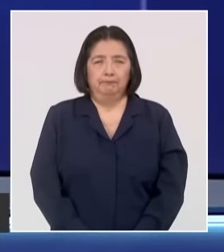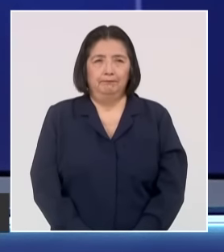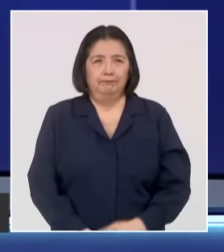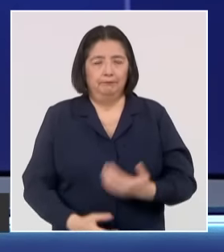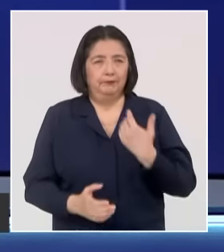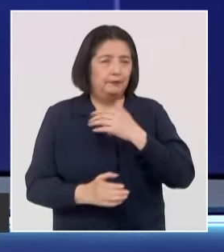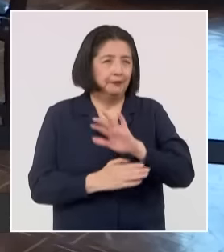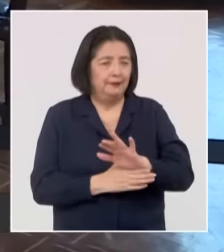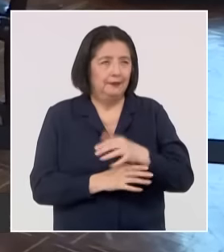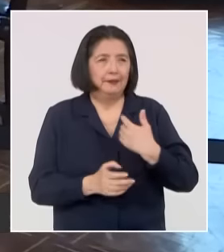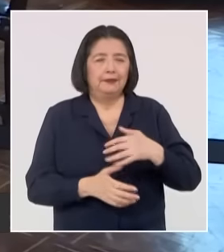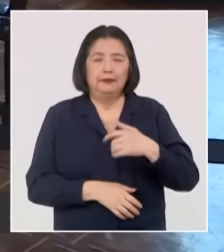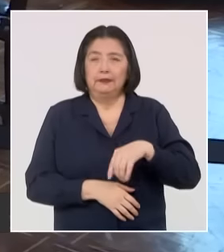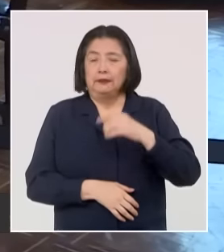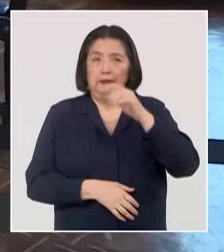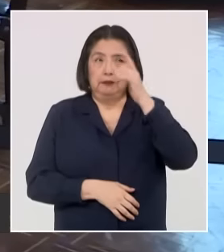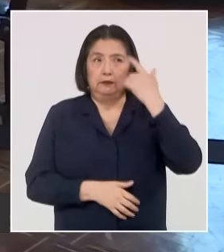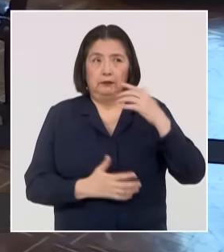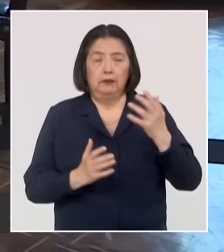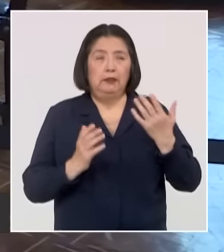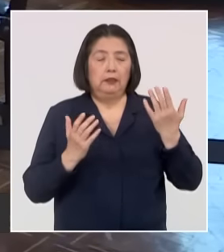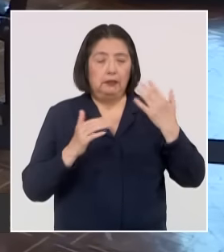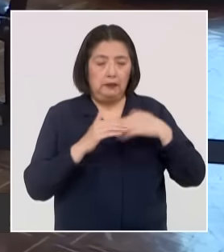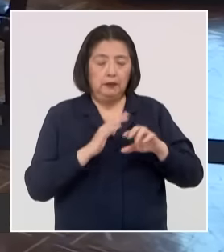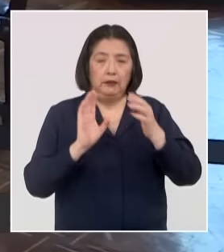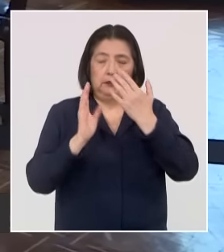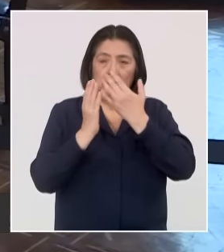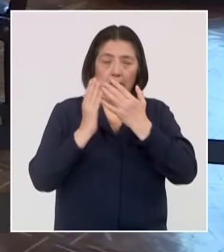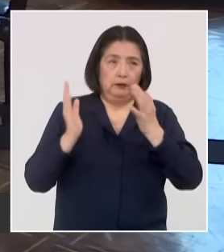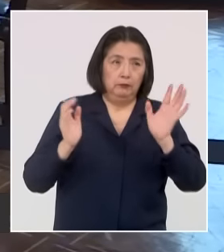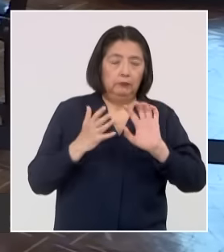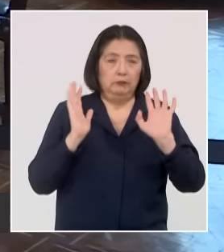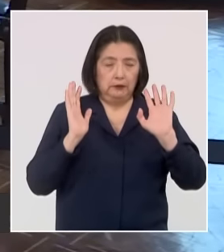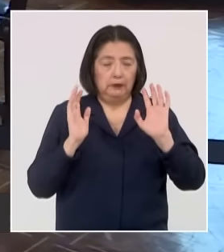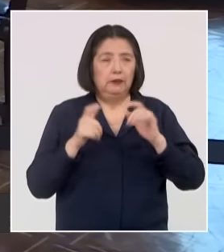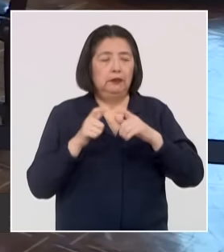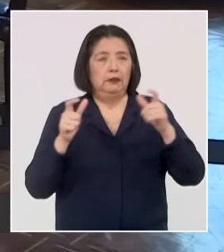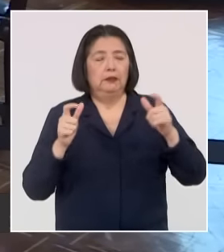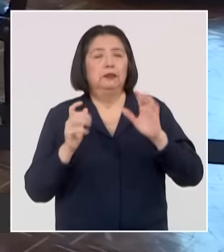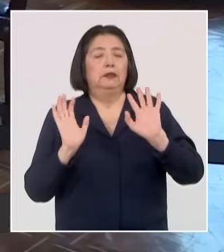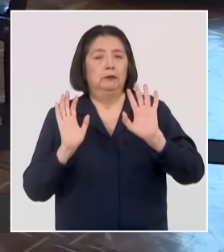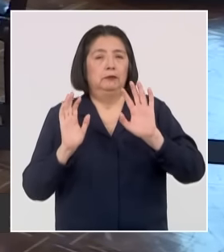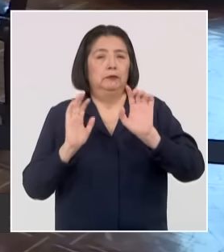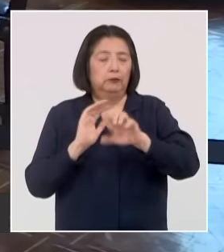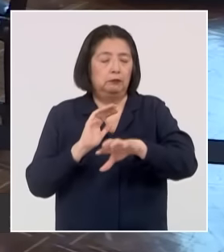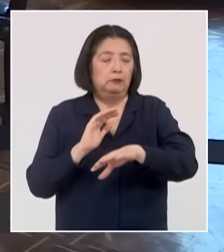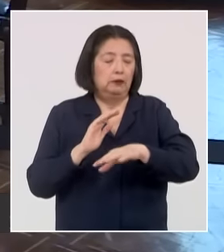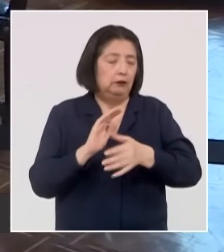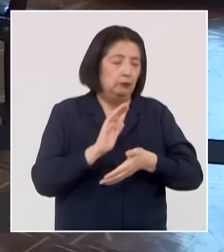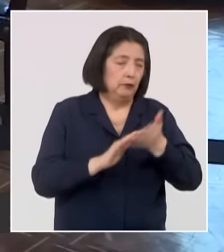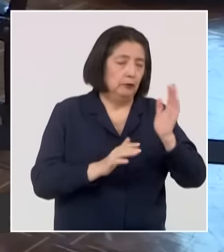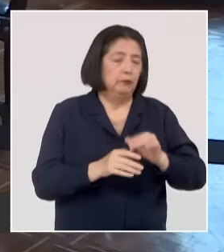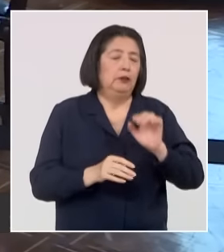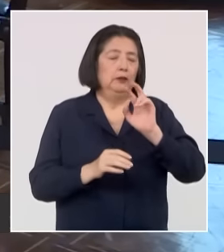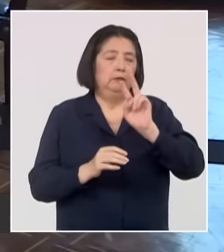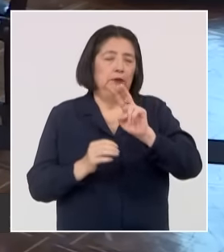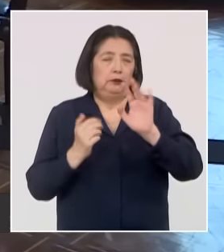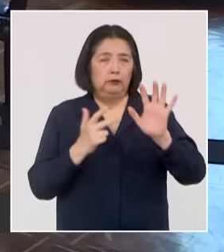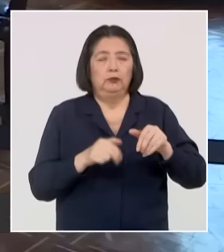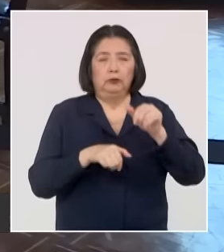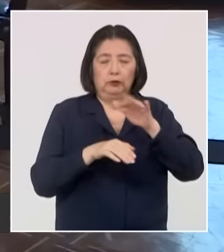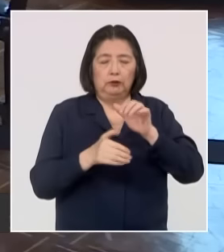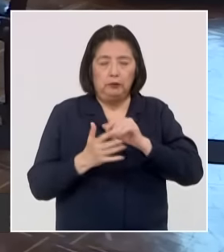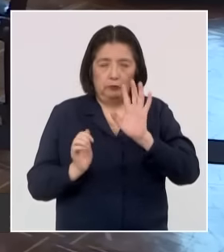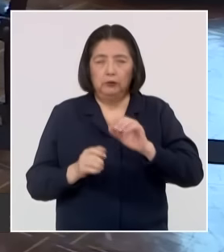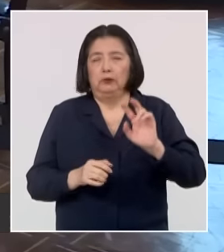Buenas tardes, Lorena. Entré por la puerta grande y por esa puerta me iré el 28 de julio del 2026. Esas han sido las